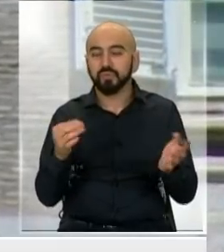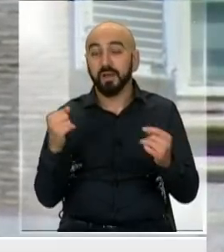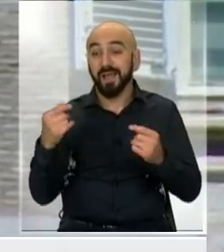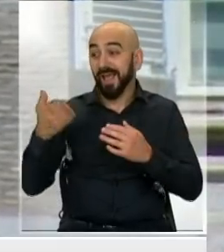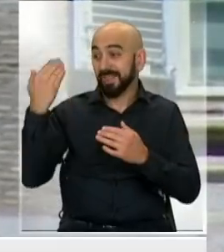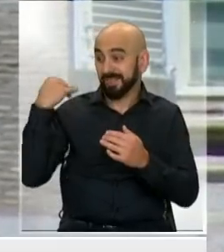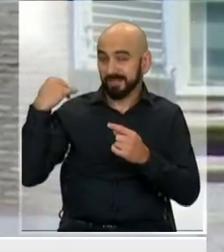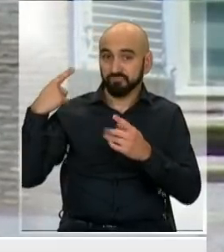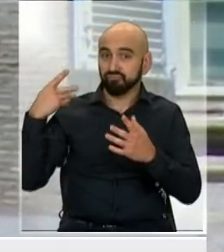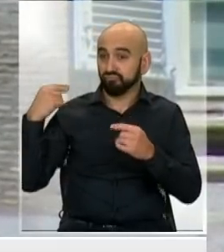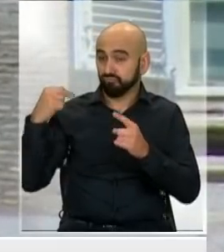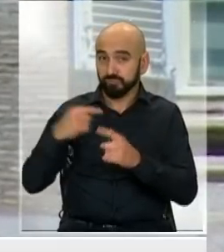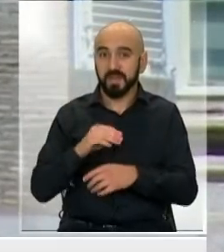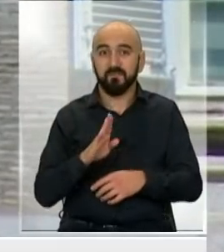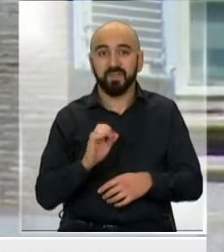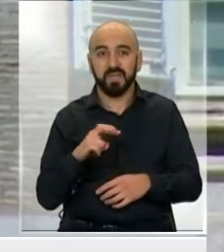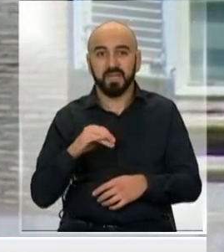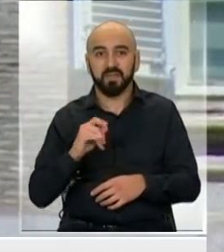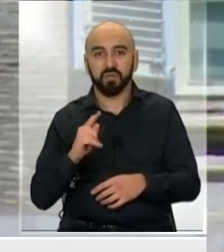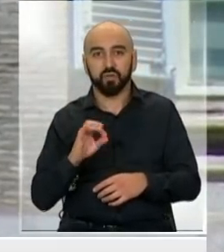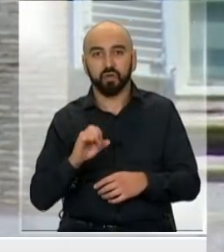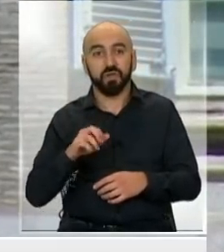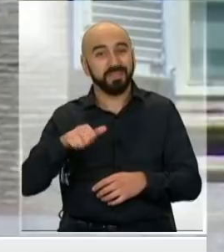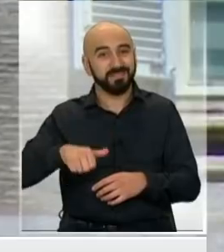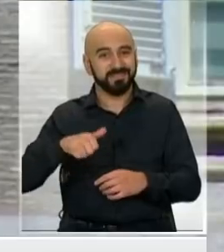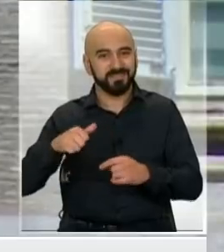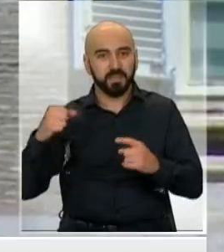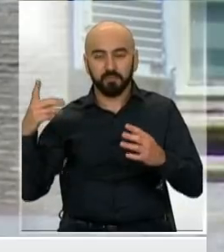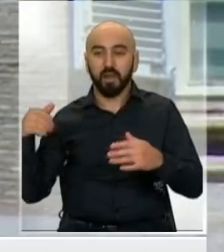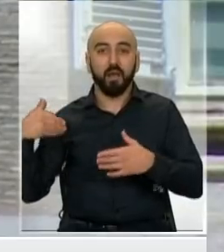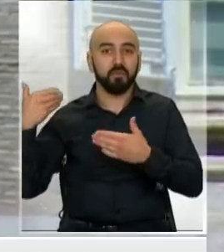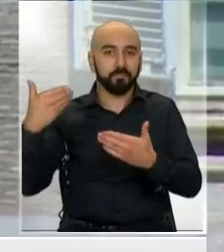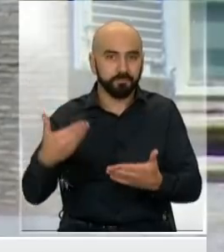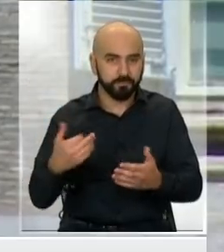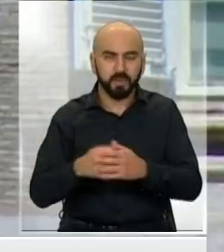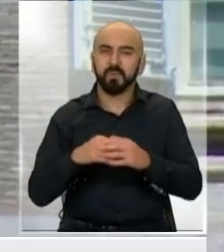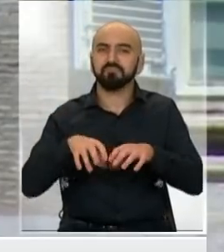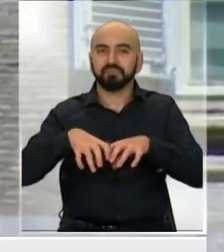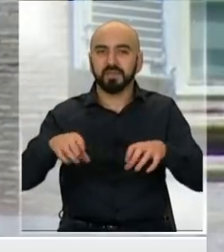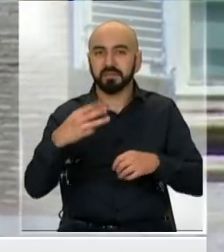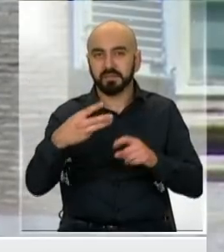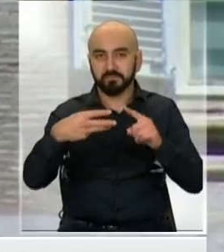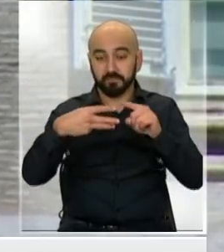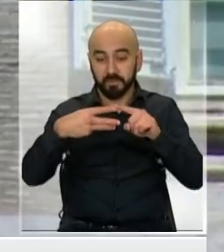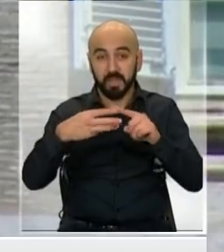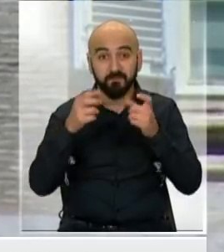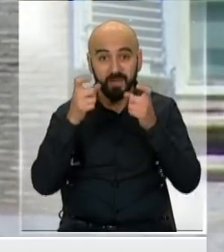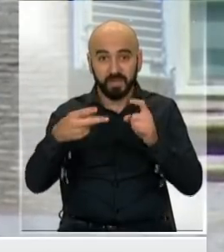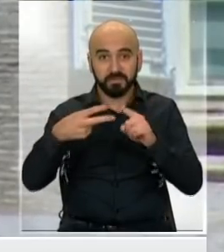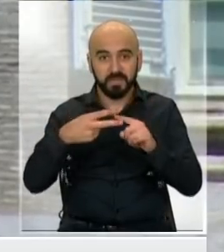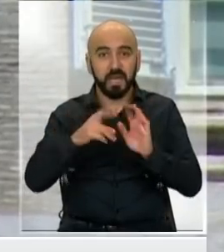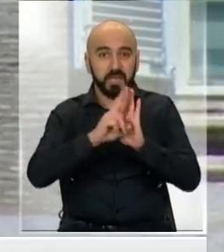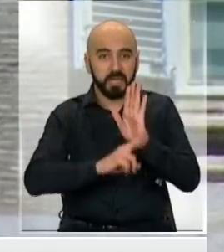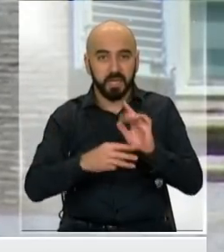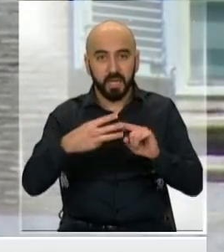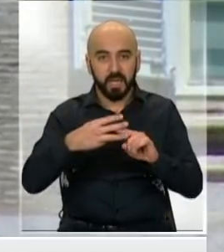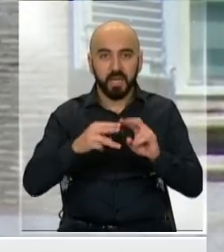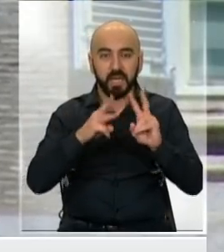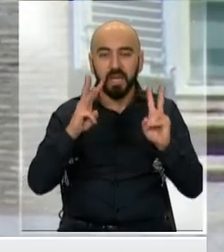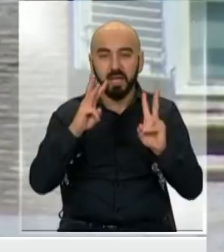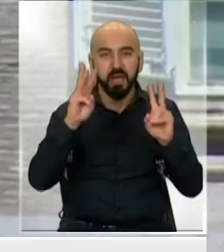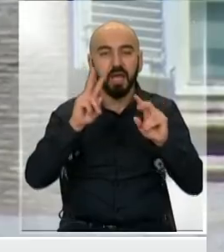Benedicto XVI. Las actividades quedan divididas en tres unidades: vigilancia, reglas y asuntos legales